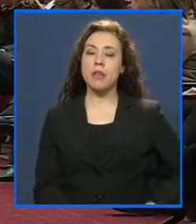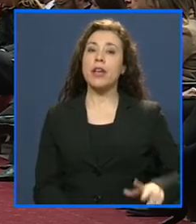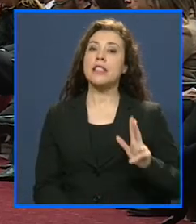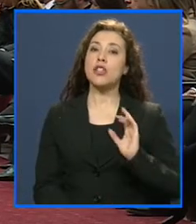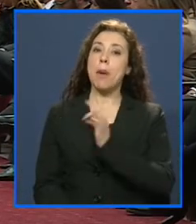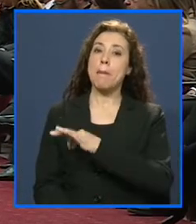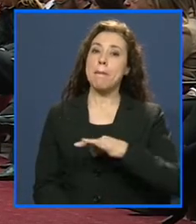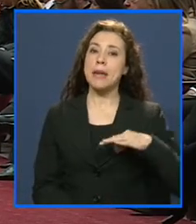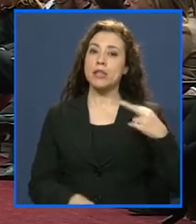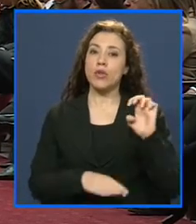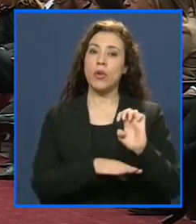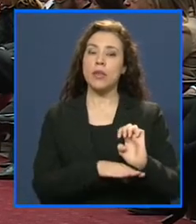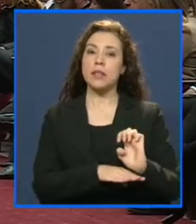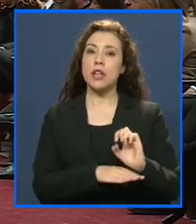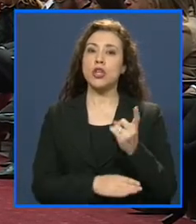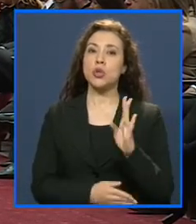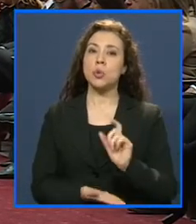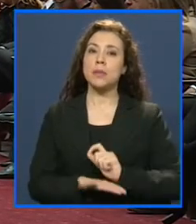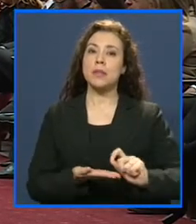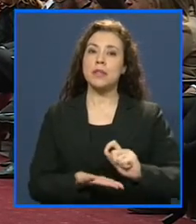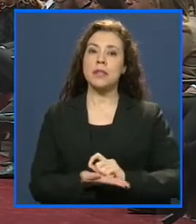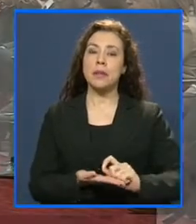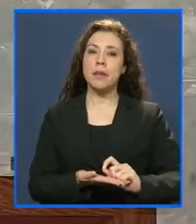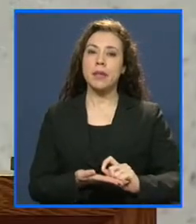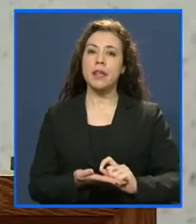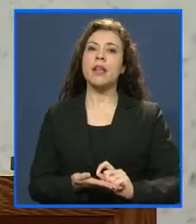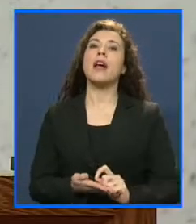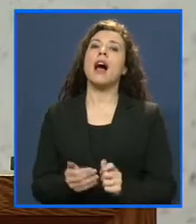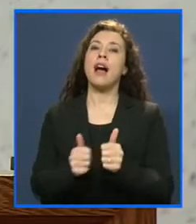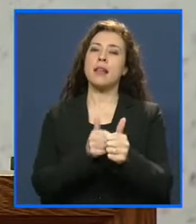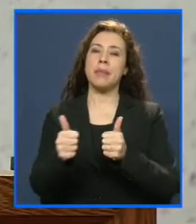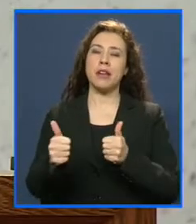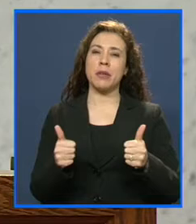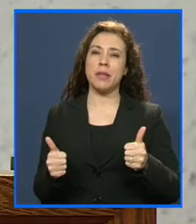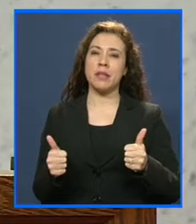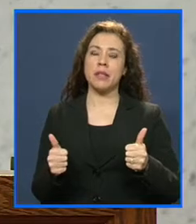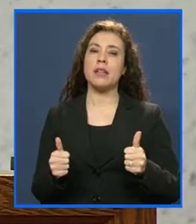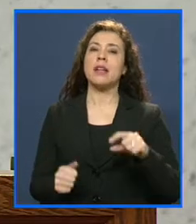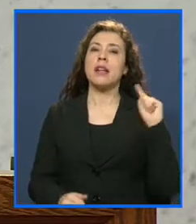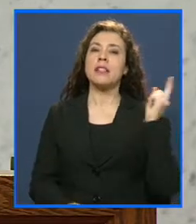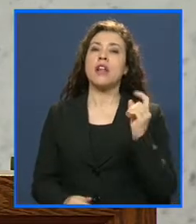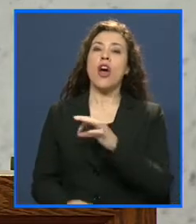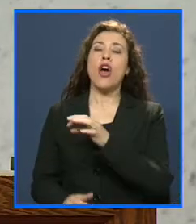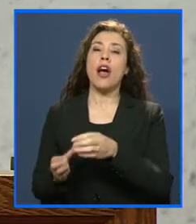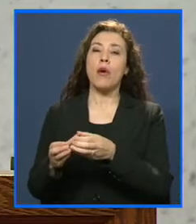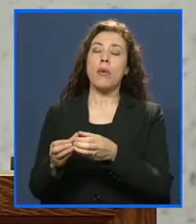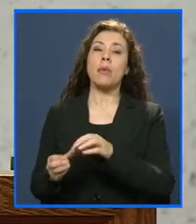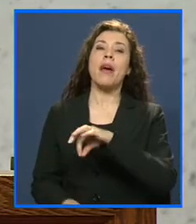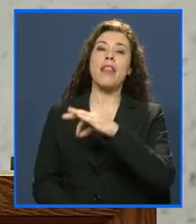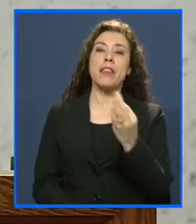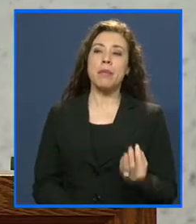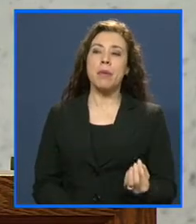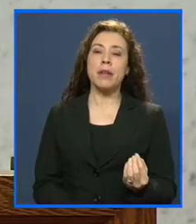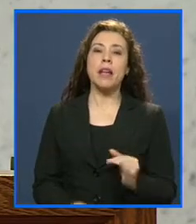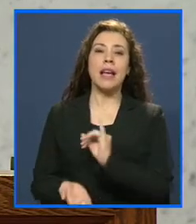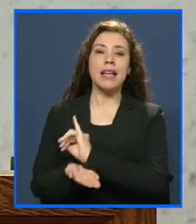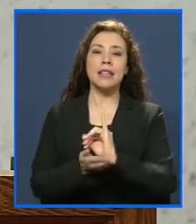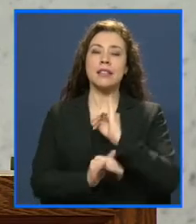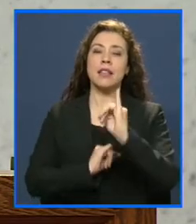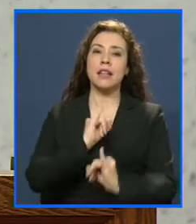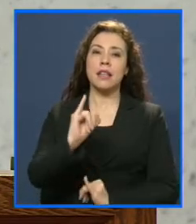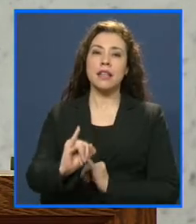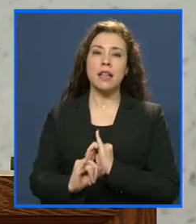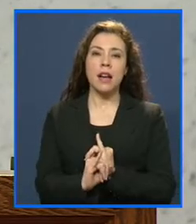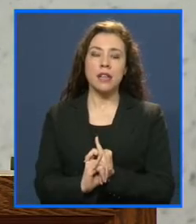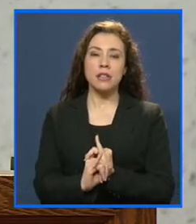ministros de estado subsecretarios distinguidas autoridades nacionales cuerpos diplomáticos organismos internacionales